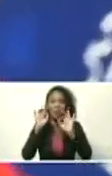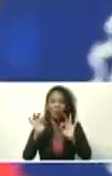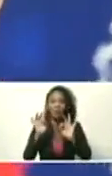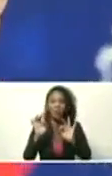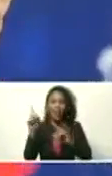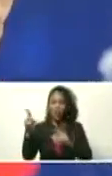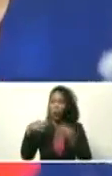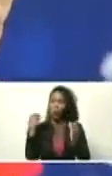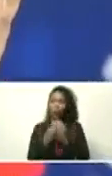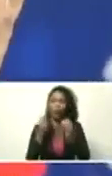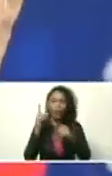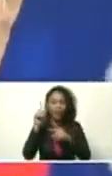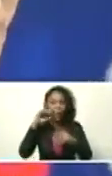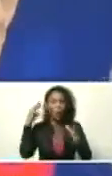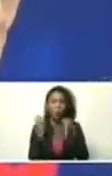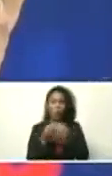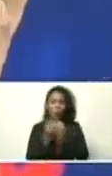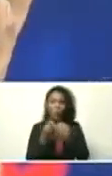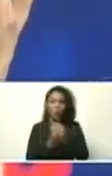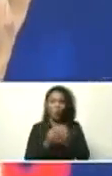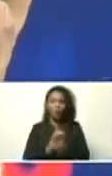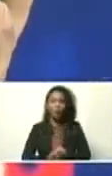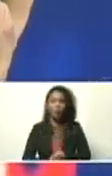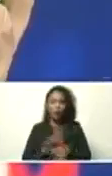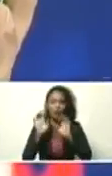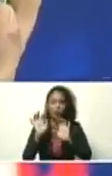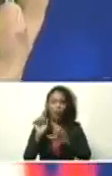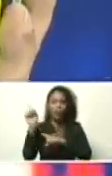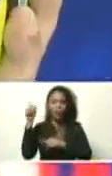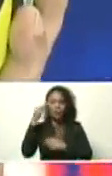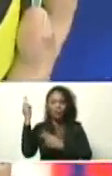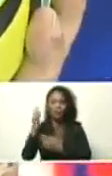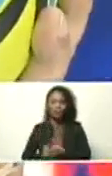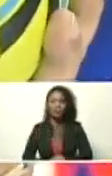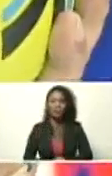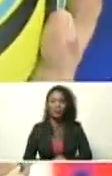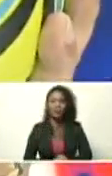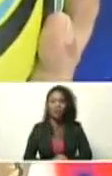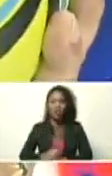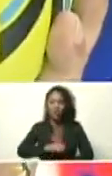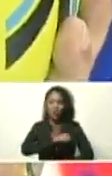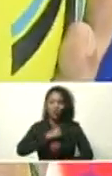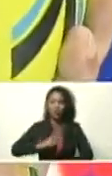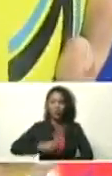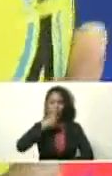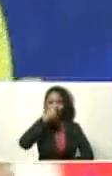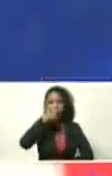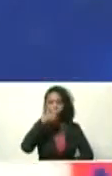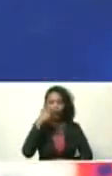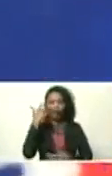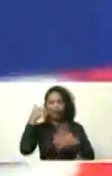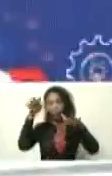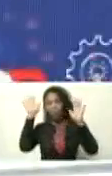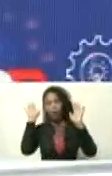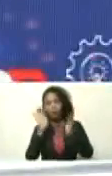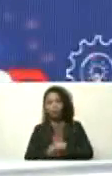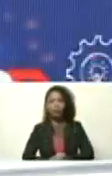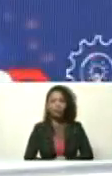pues. No son jodedores. Mira lo que aparece en el balón. ¡Súper bigote, Naguara!